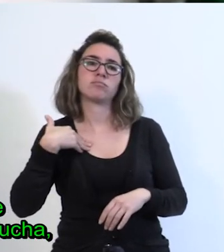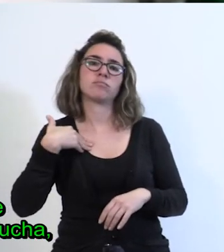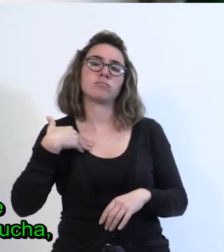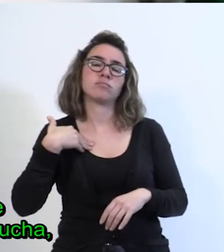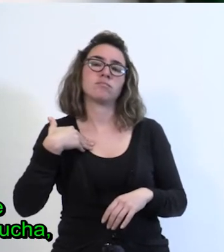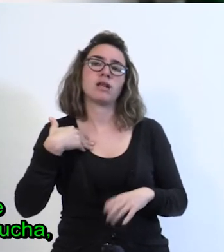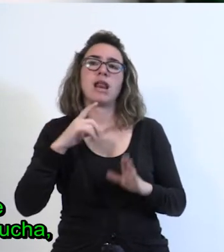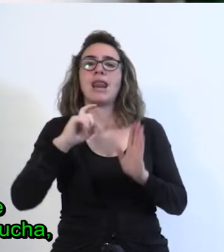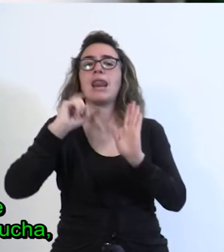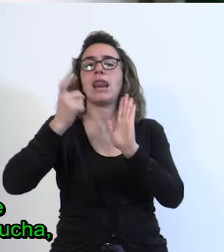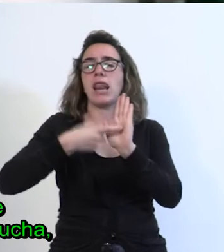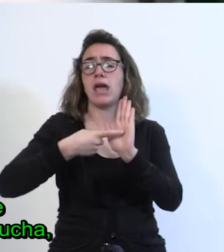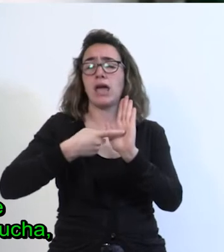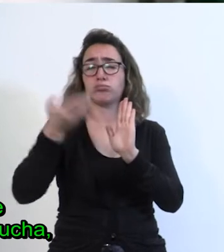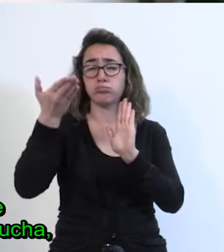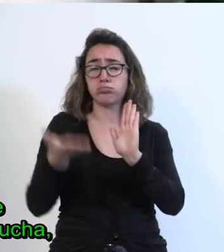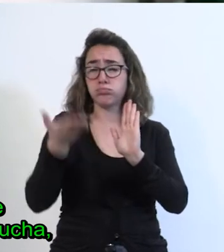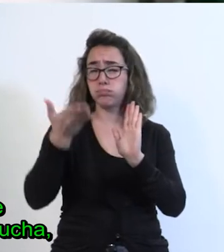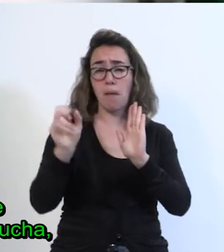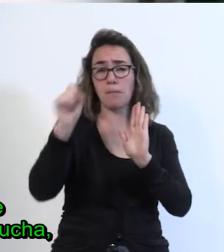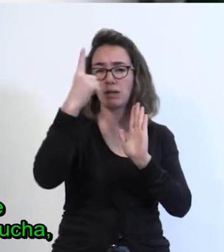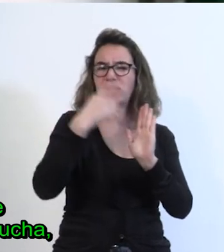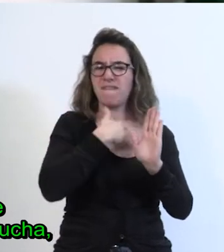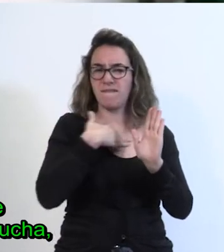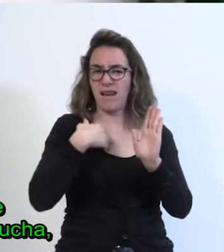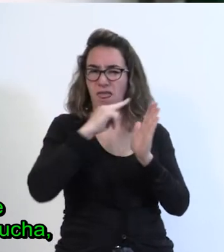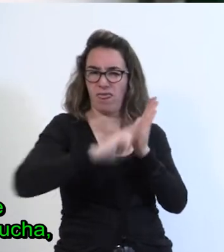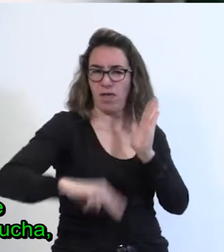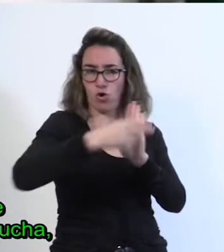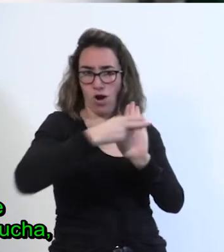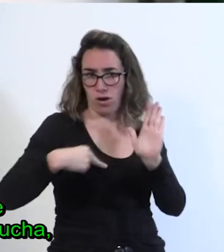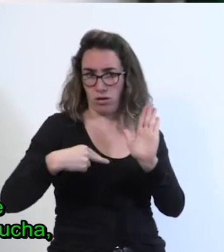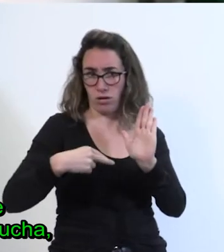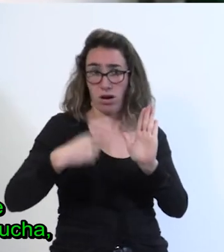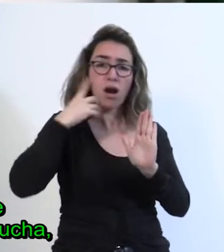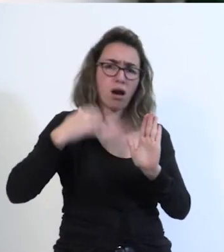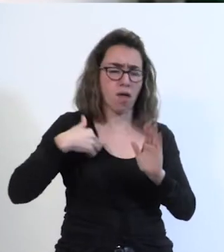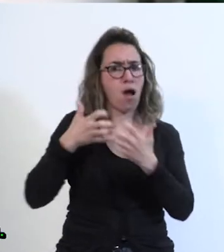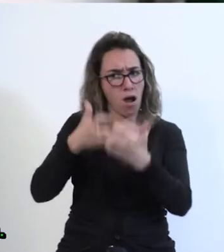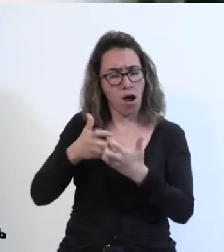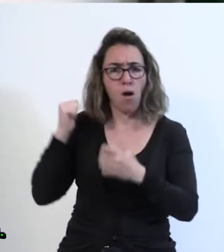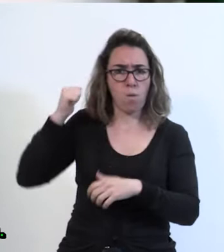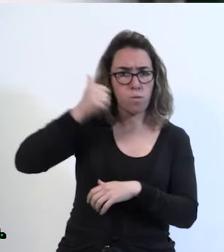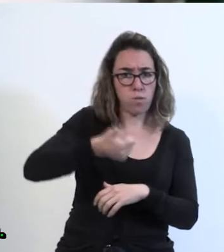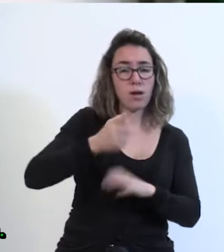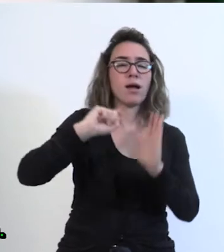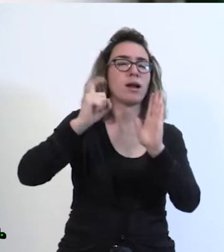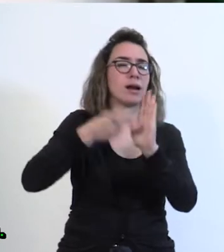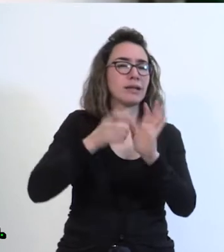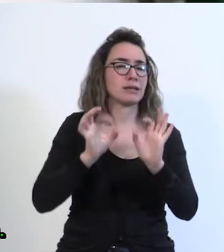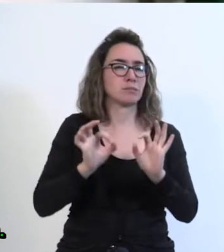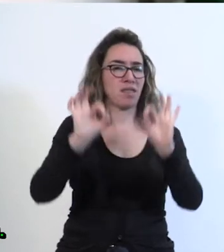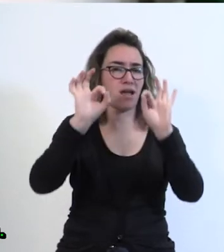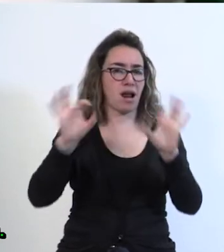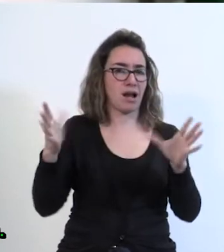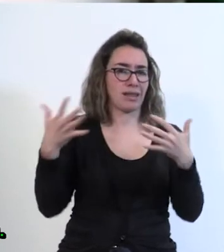derogar la ley más importante que hemos conseguido con años de lucha, que es la Ley Especial